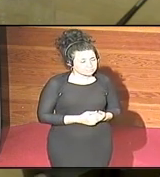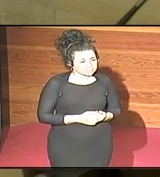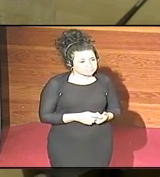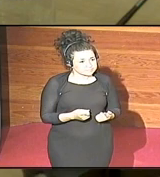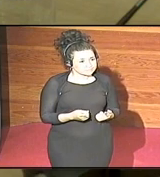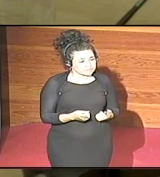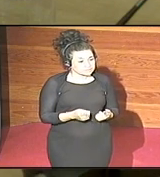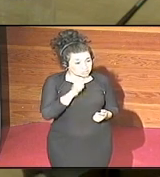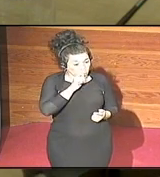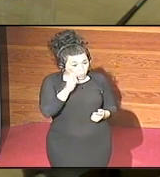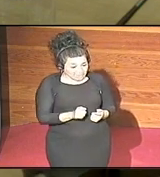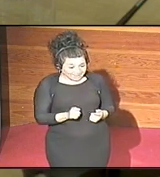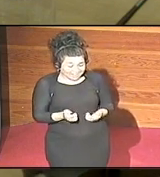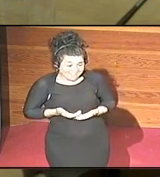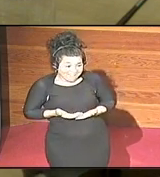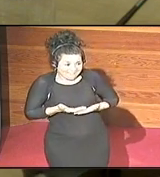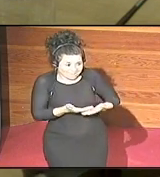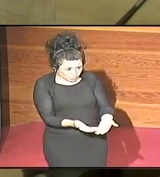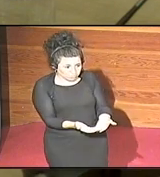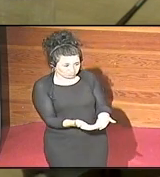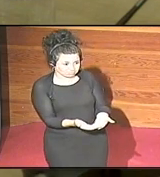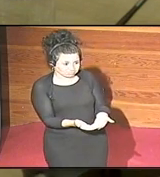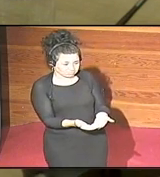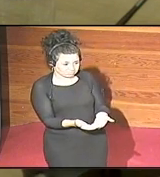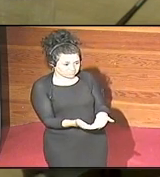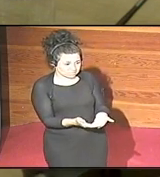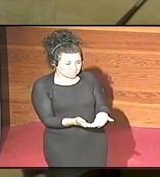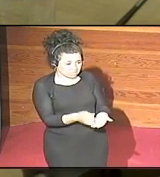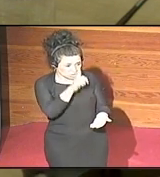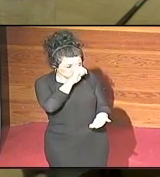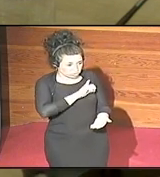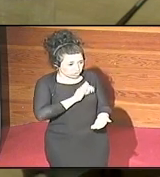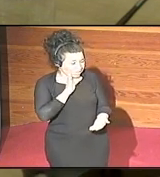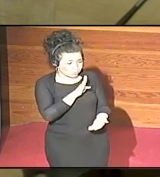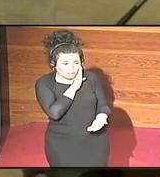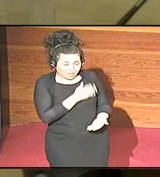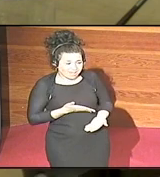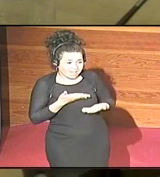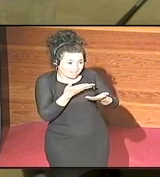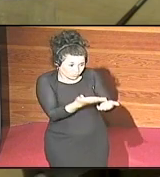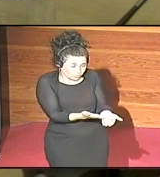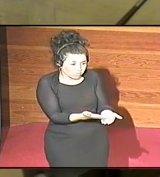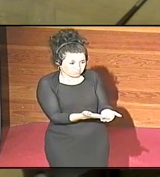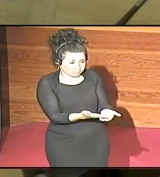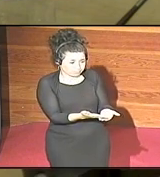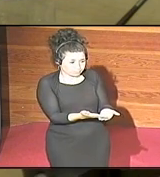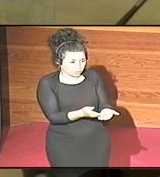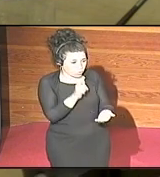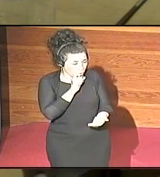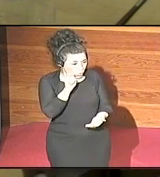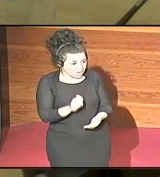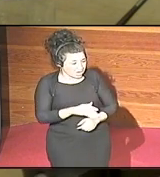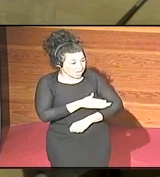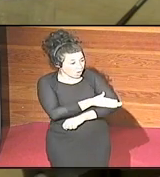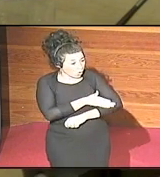está ayudando, en cierta manera, a las madres de los soldados. El gobierno ucraniano tiene